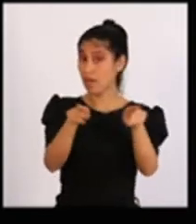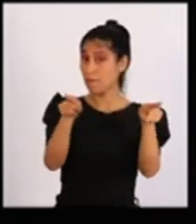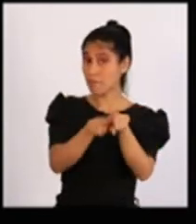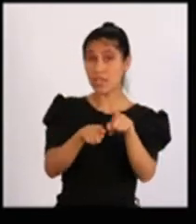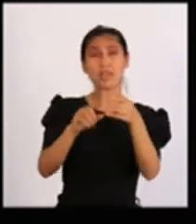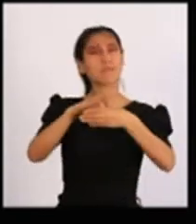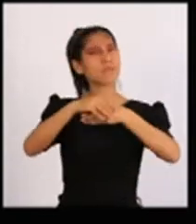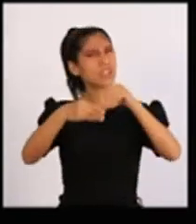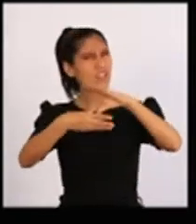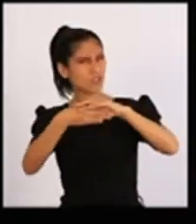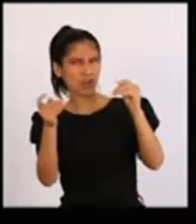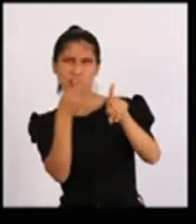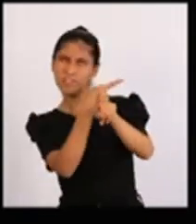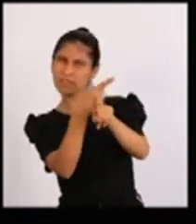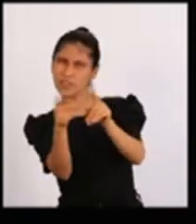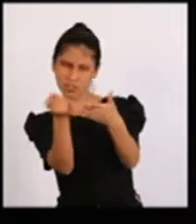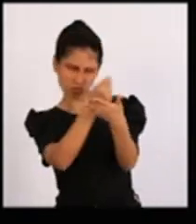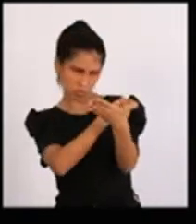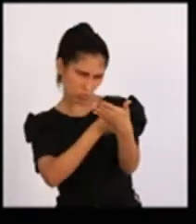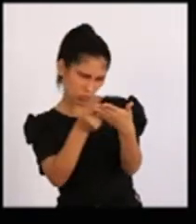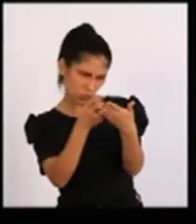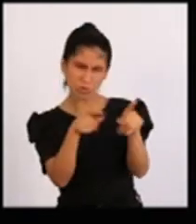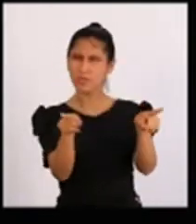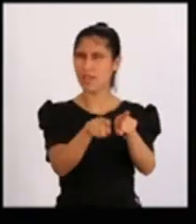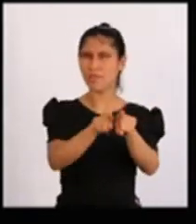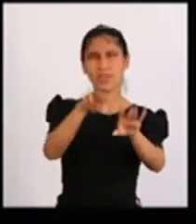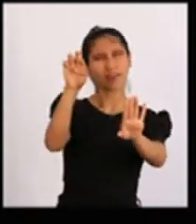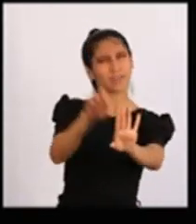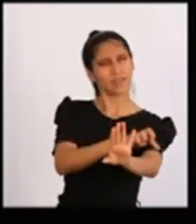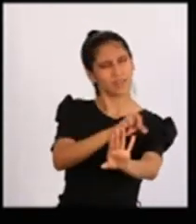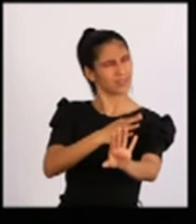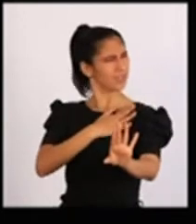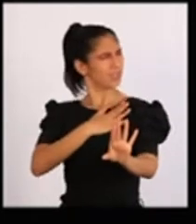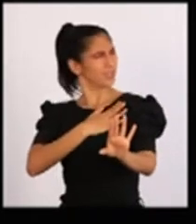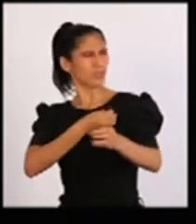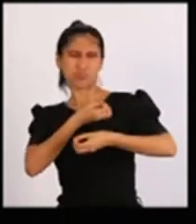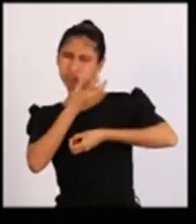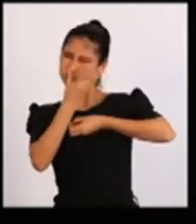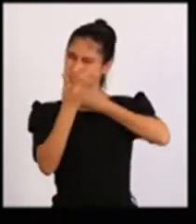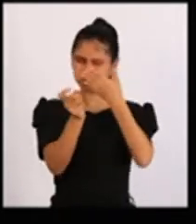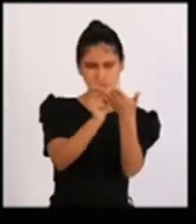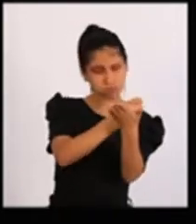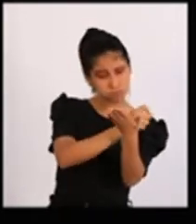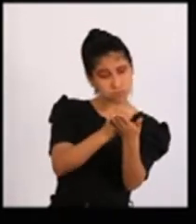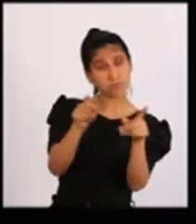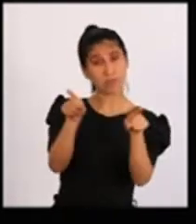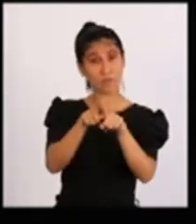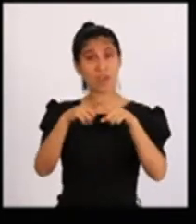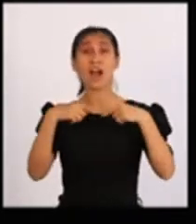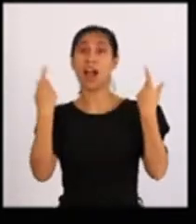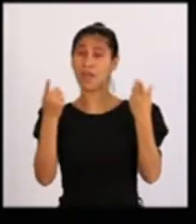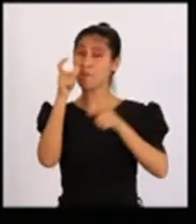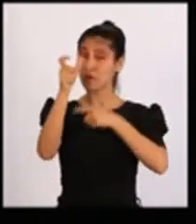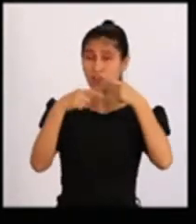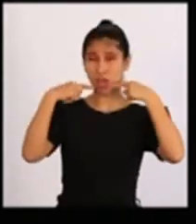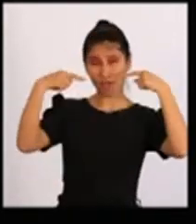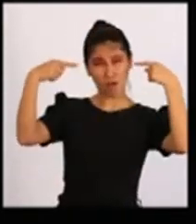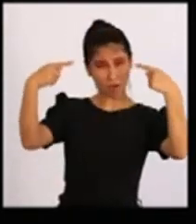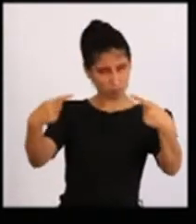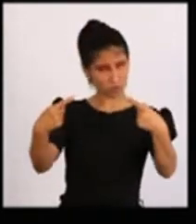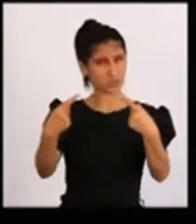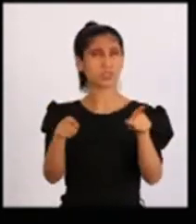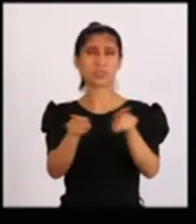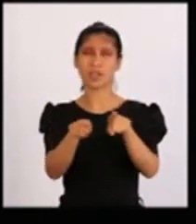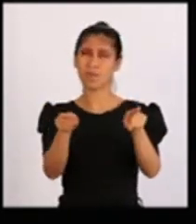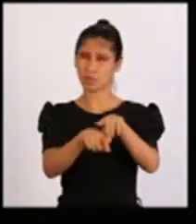como sagas, una infinidad de poemas, con autores famosos y otros no tanto, obras dramáticas y